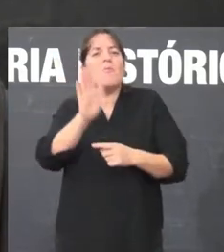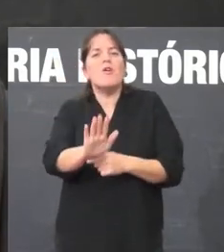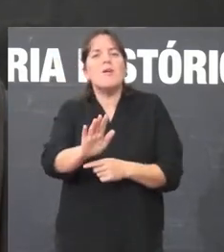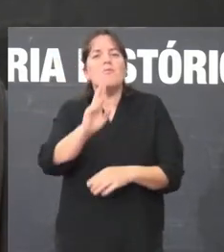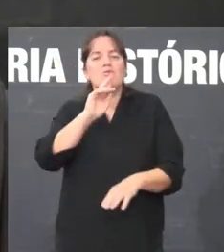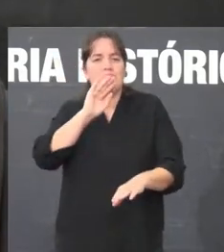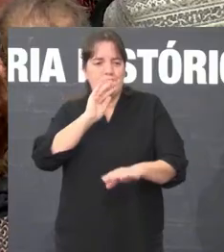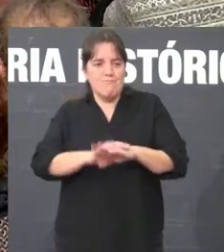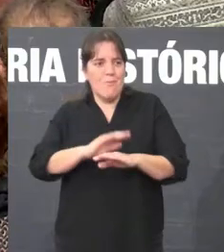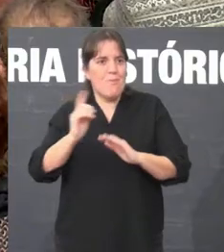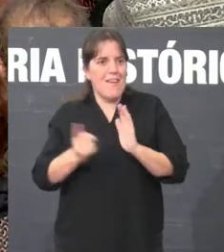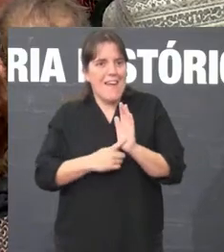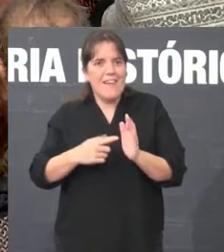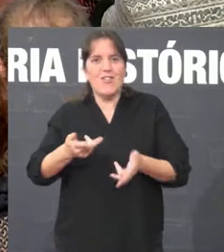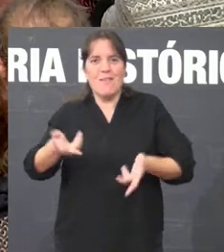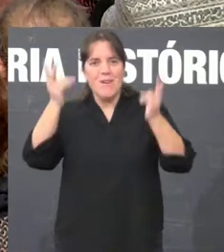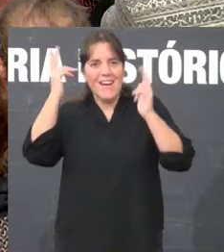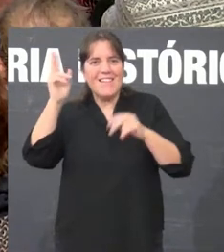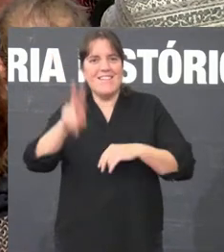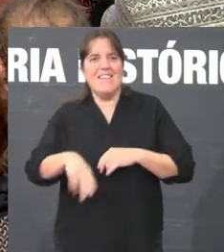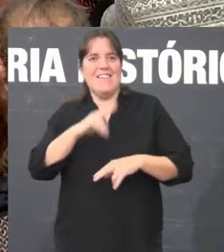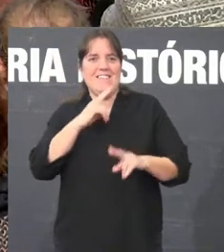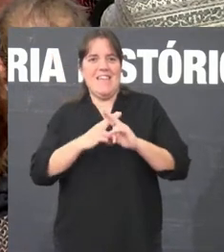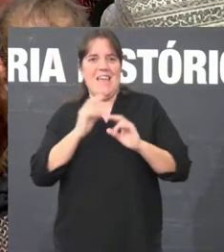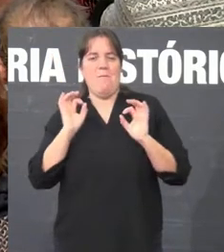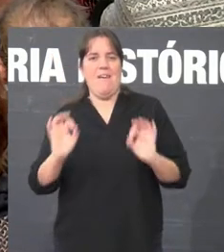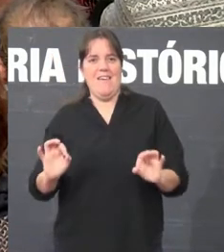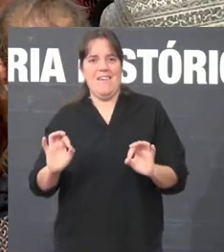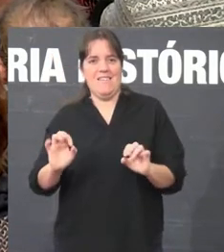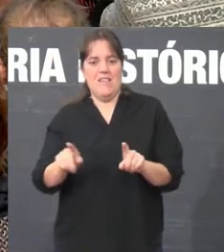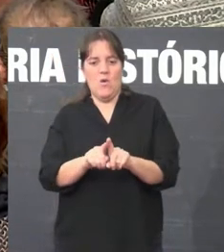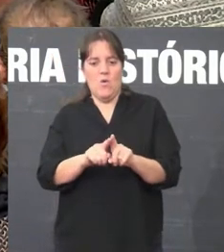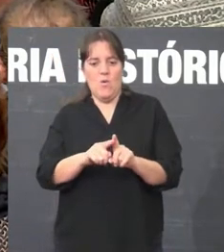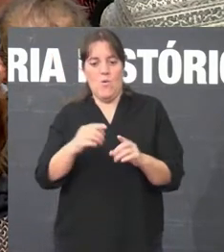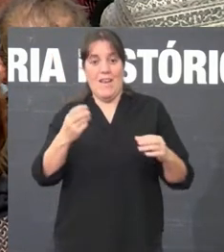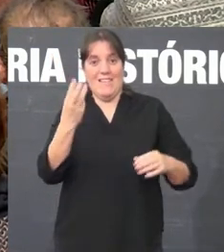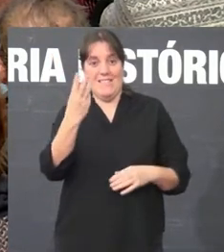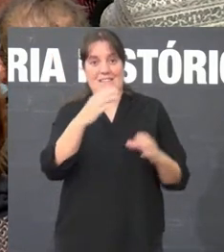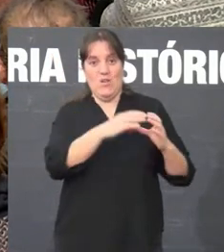forzas políticas que estamos sentadas nesta mesa. E